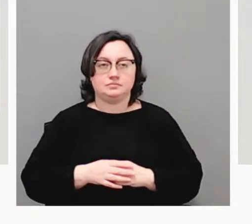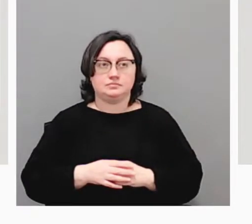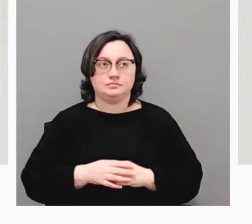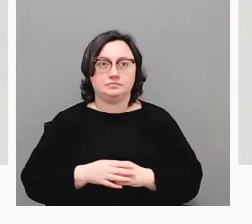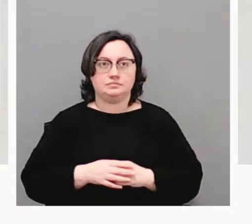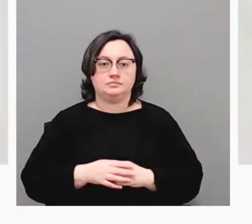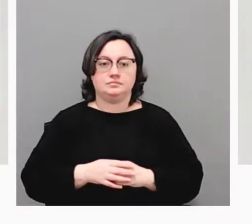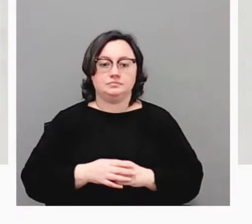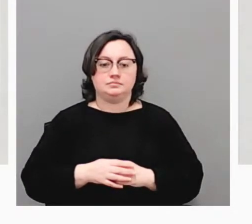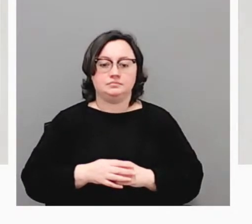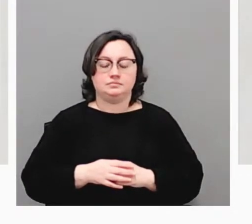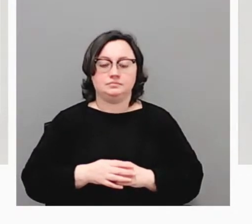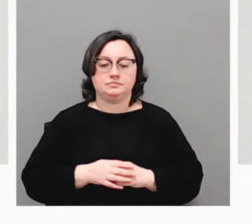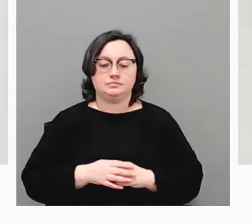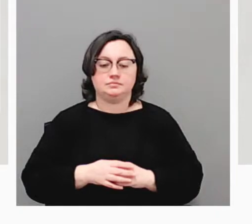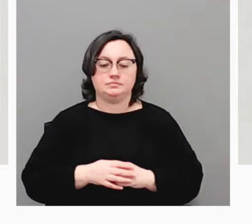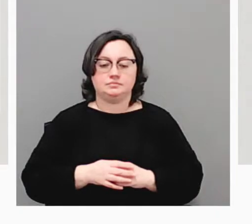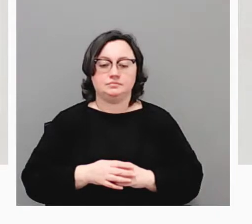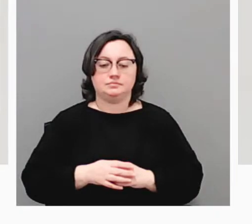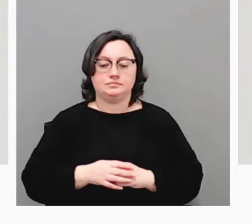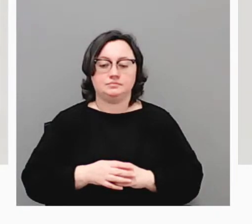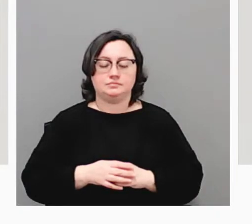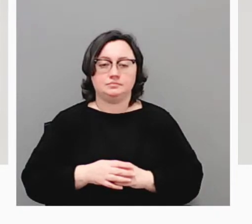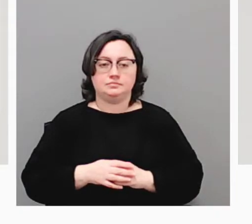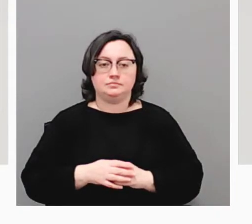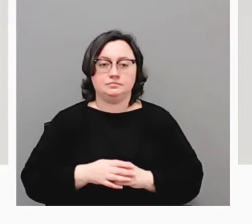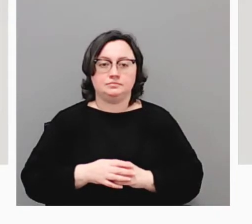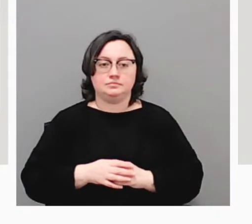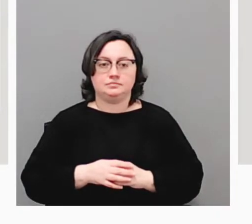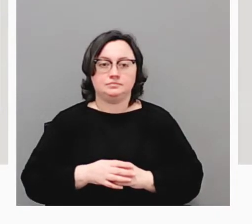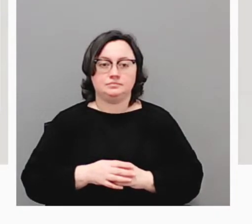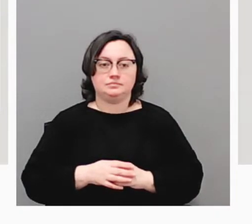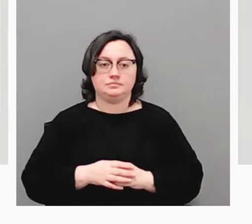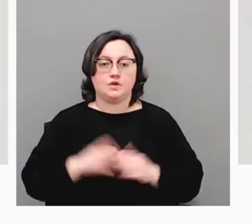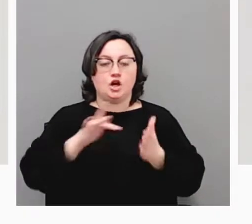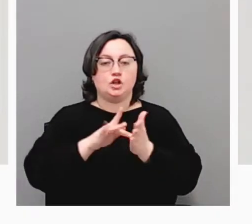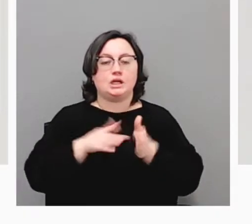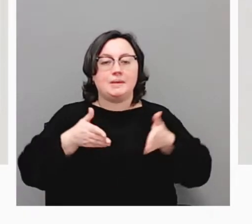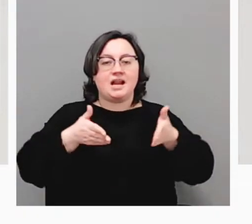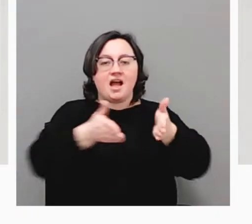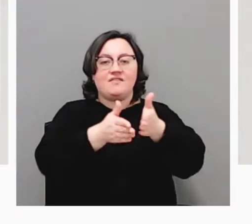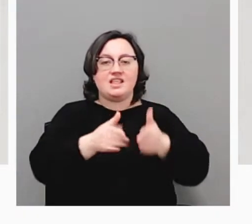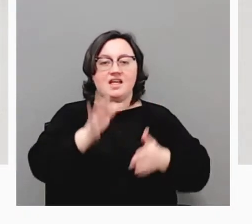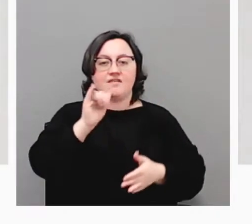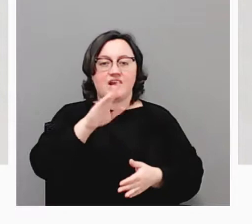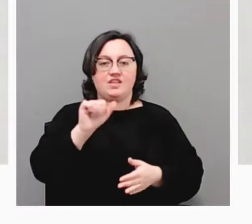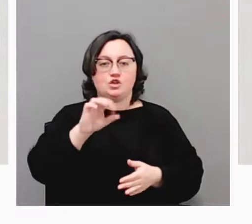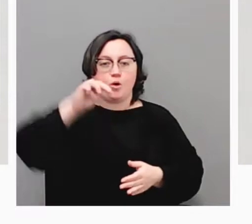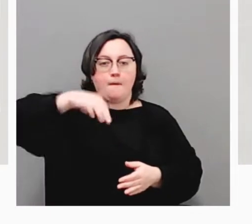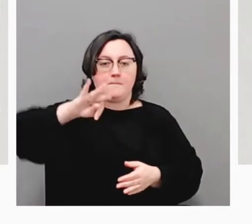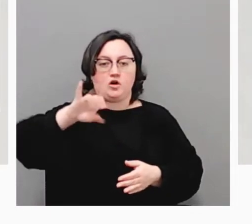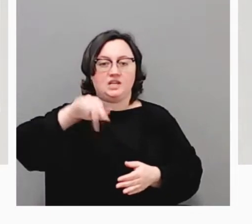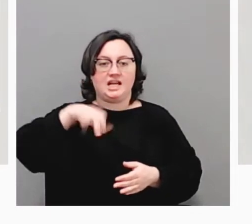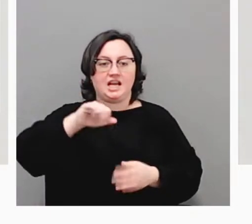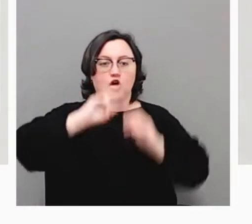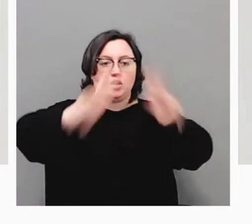La última fase ha sido ya rematar el entorno con una adecuación de toda la avenida Francisco Montenegro. Y estas son las imágenes que nos quedan